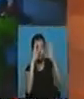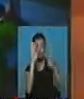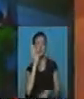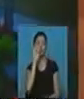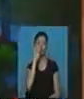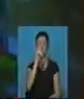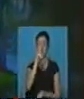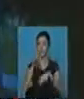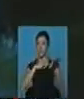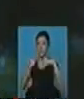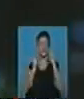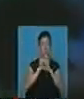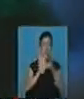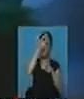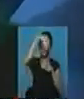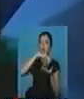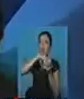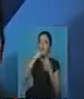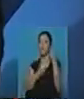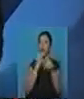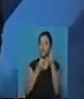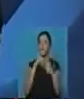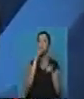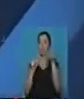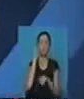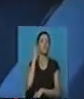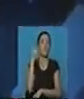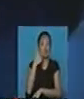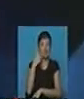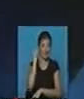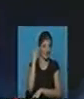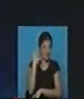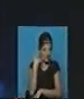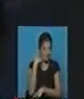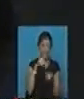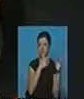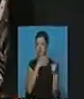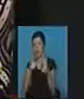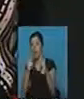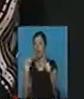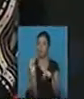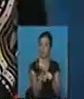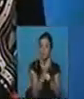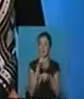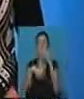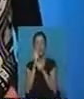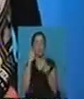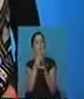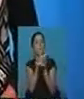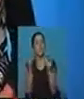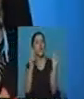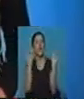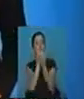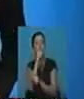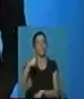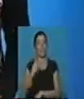la masacre en un local nocturno de la comunidad gay en una noche latina volvió a poner en escena problemas no resueltos todavía en la sociedad norteamericana,